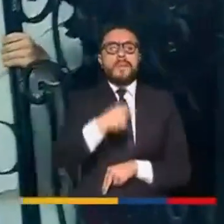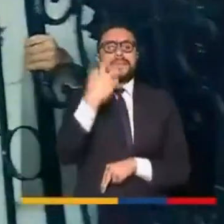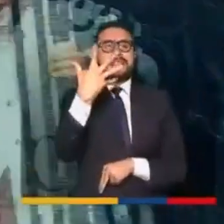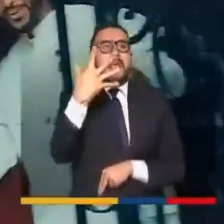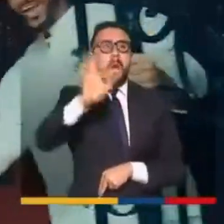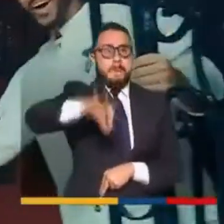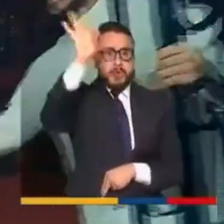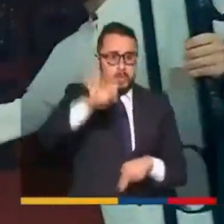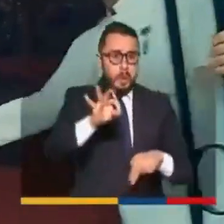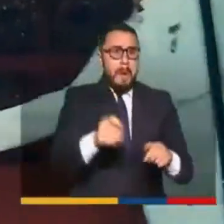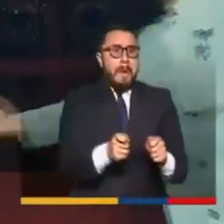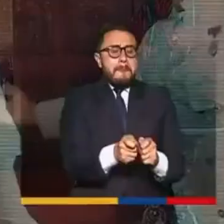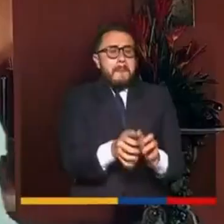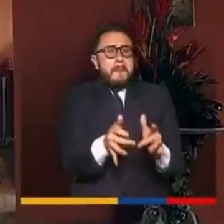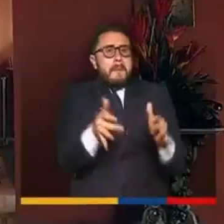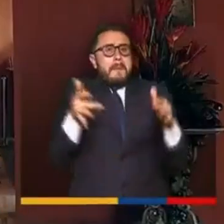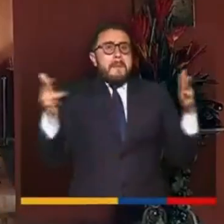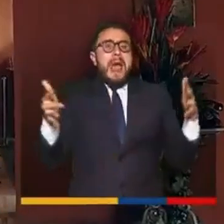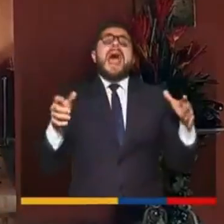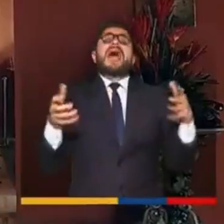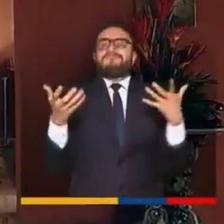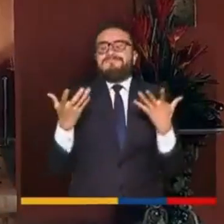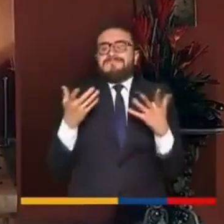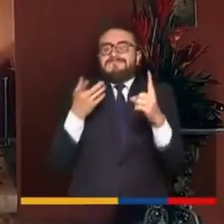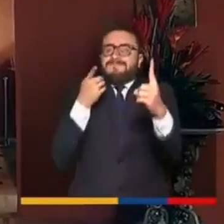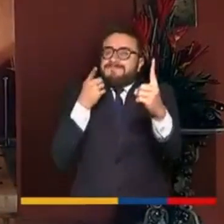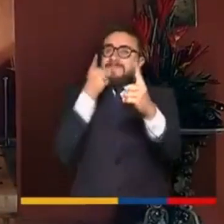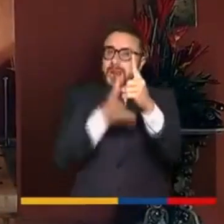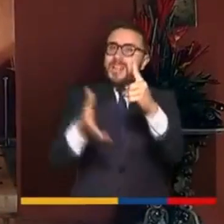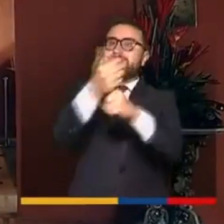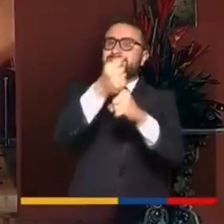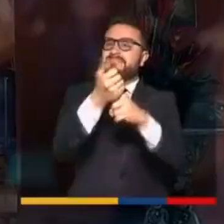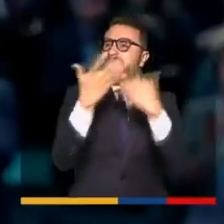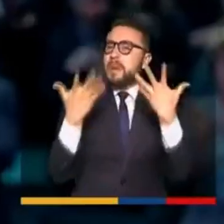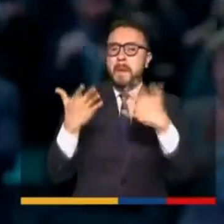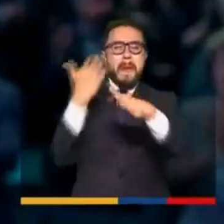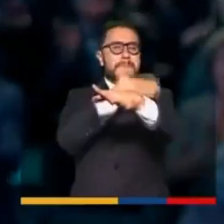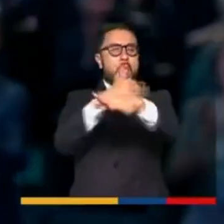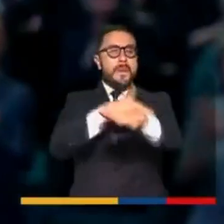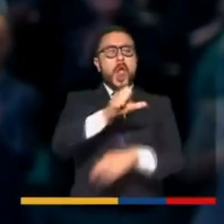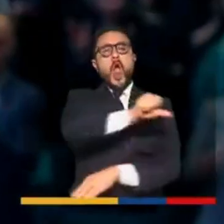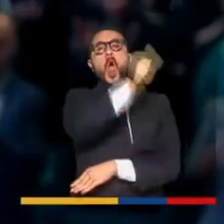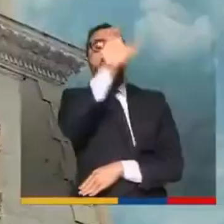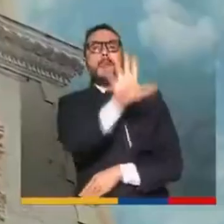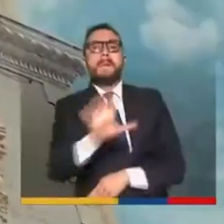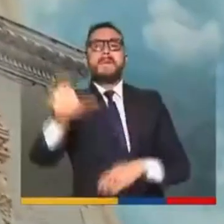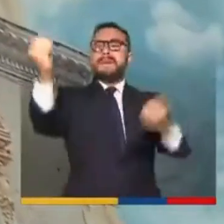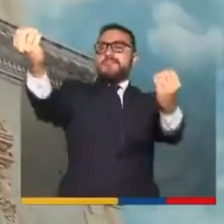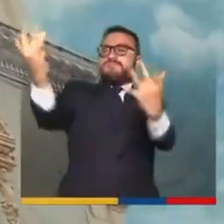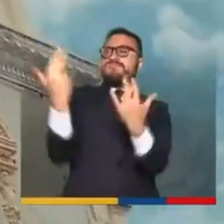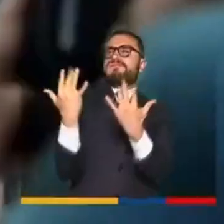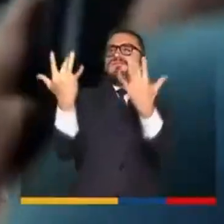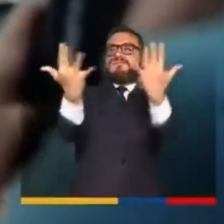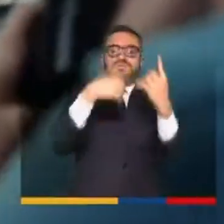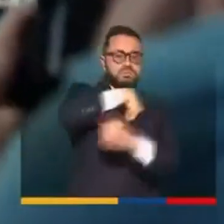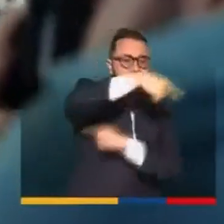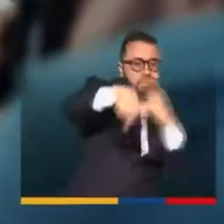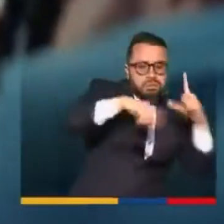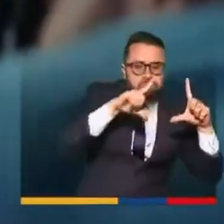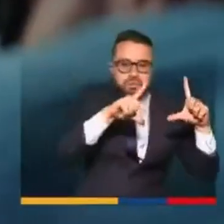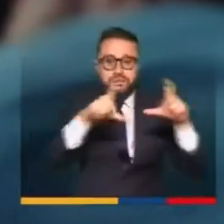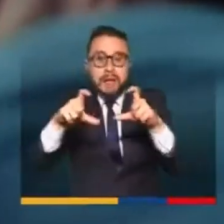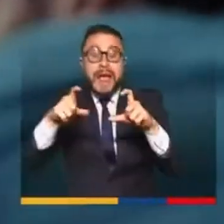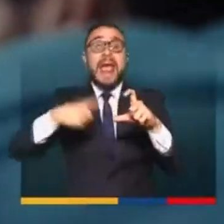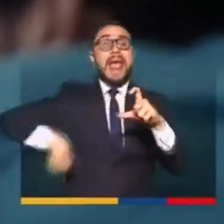hemos logrado que muchos millones de turistas extranjeros, más que antes, puedan venir a Colombia y dejar